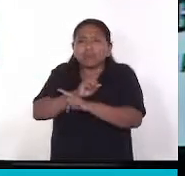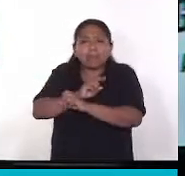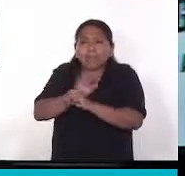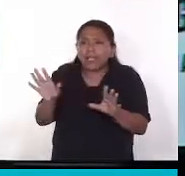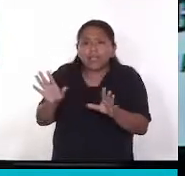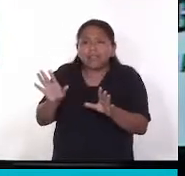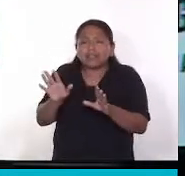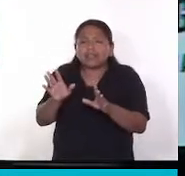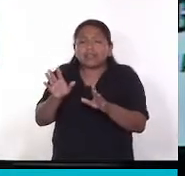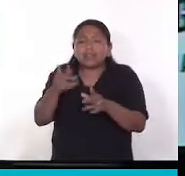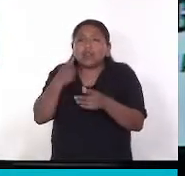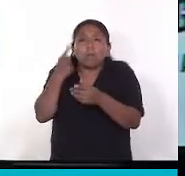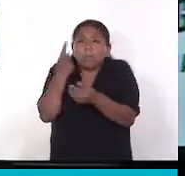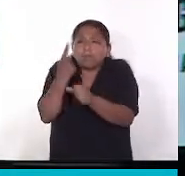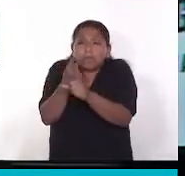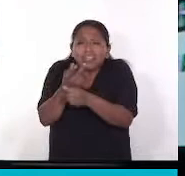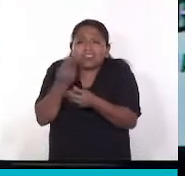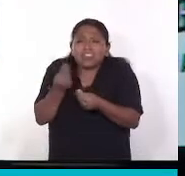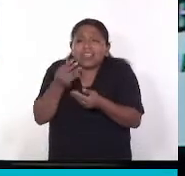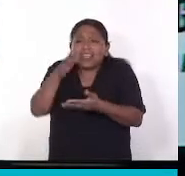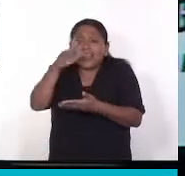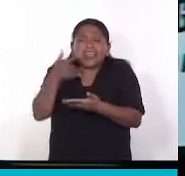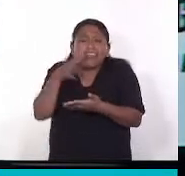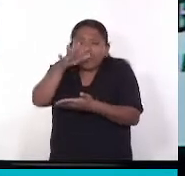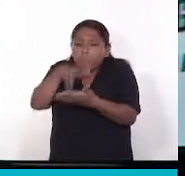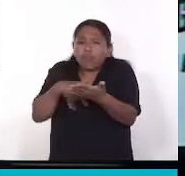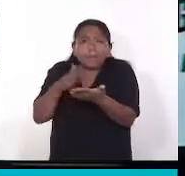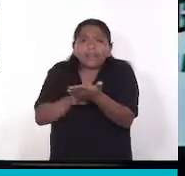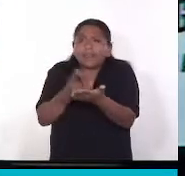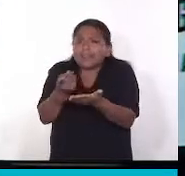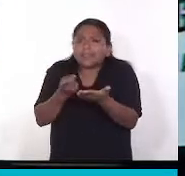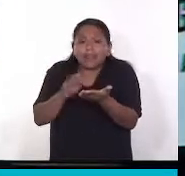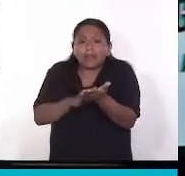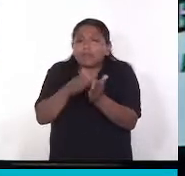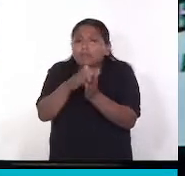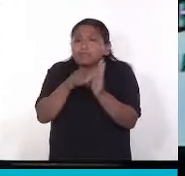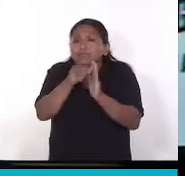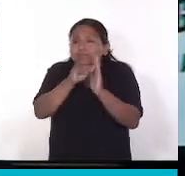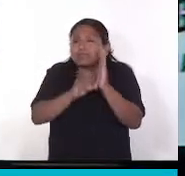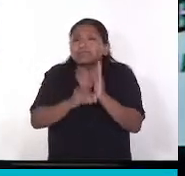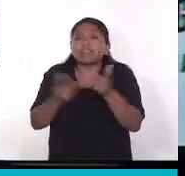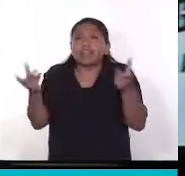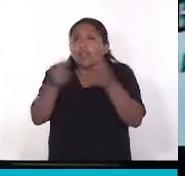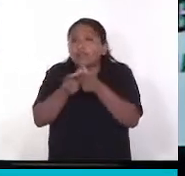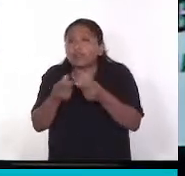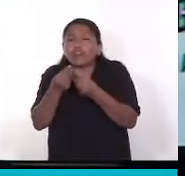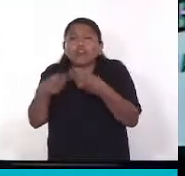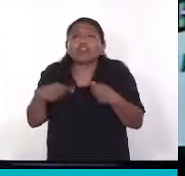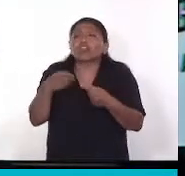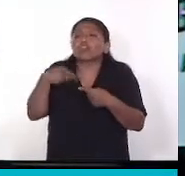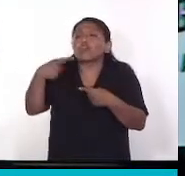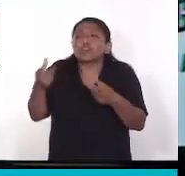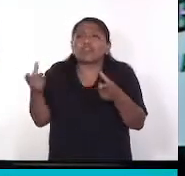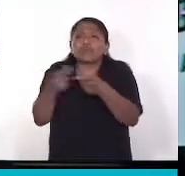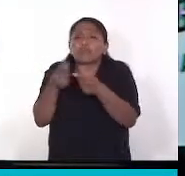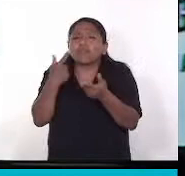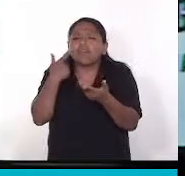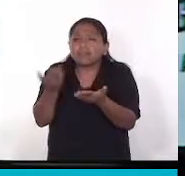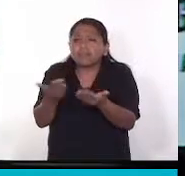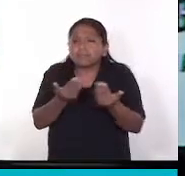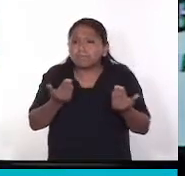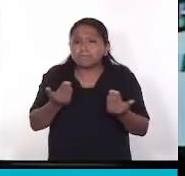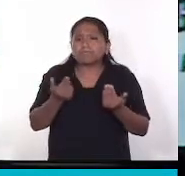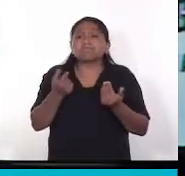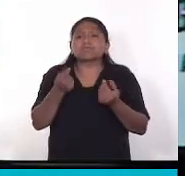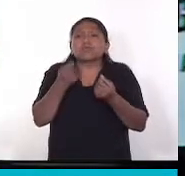es que se conozca las propias actuaciones, los registros que hay en el Ministerio de Trabajo de las reuniones que hubo, qué otras reuniones hubo, cómo se actuó